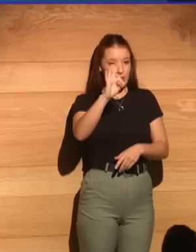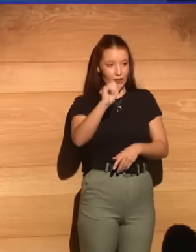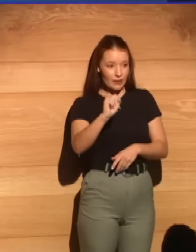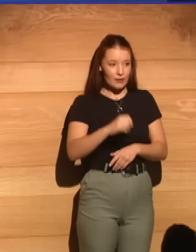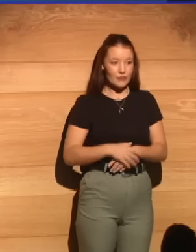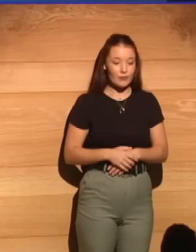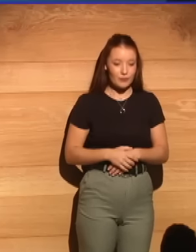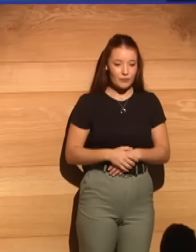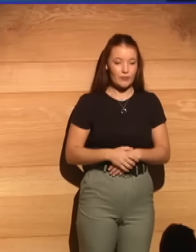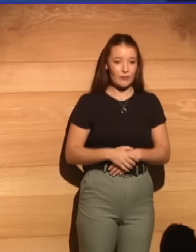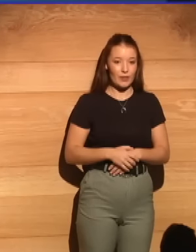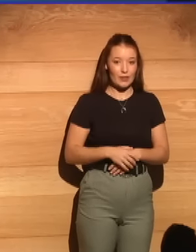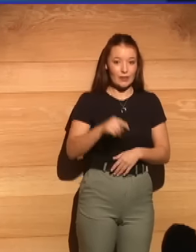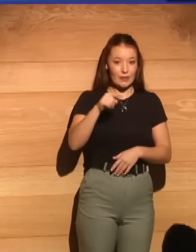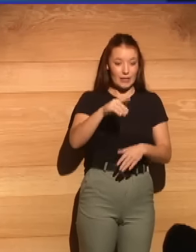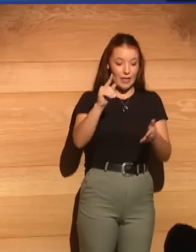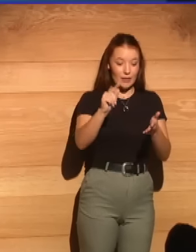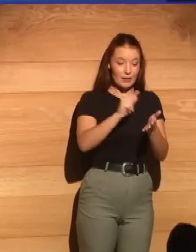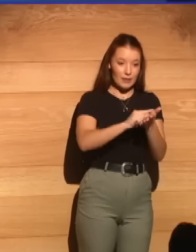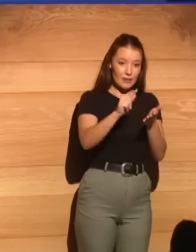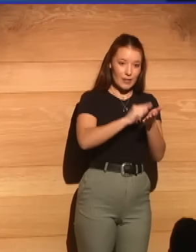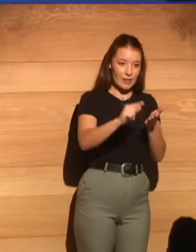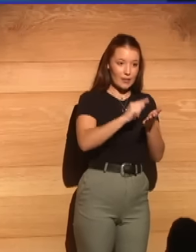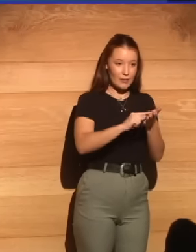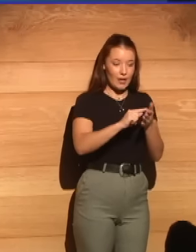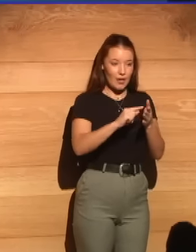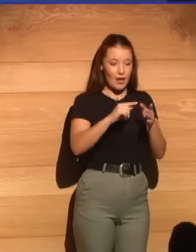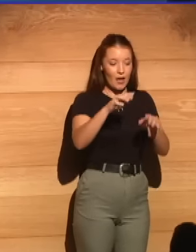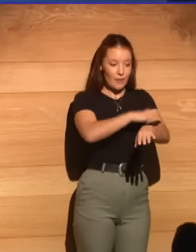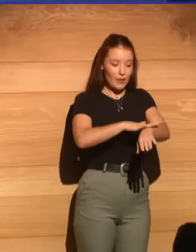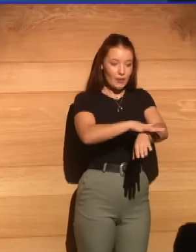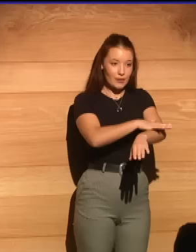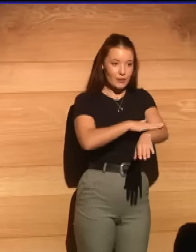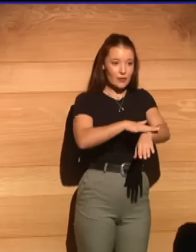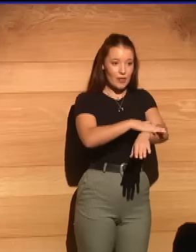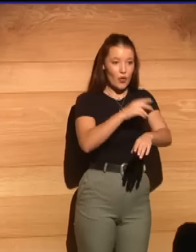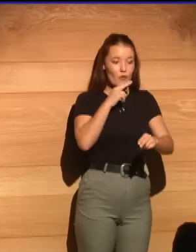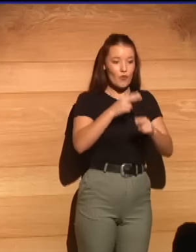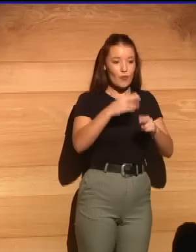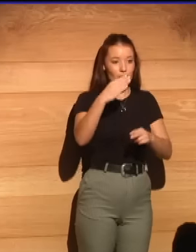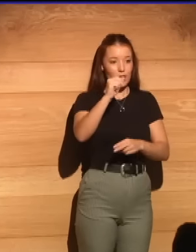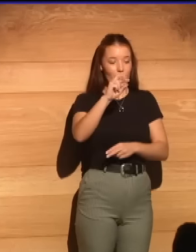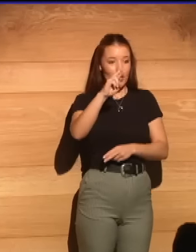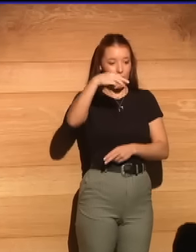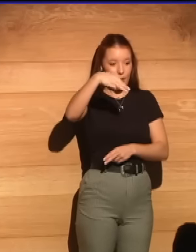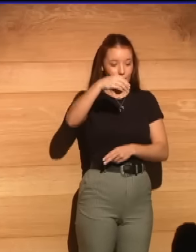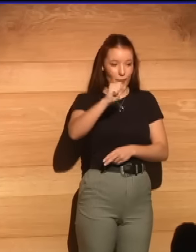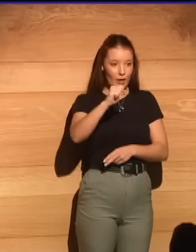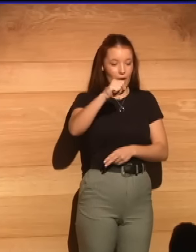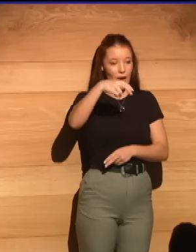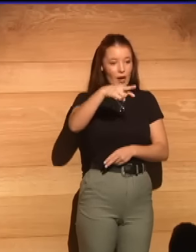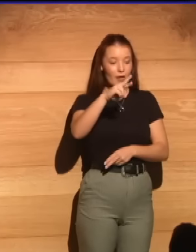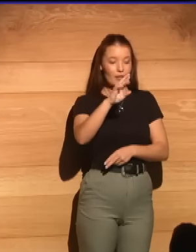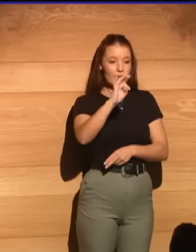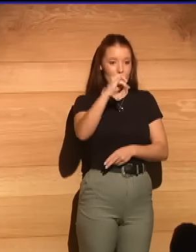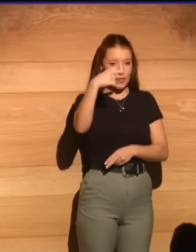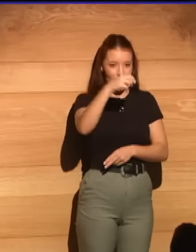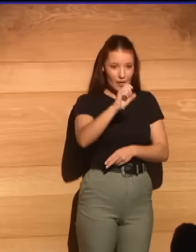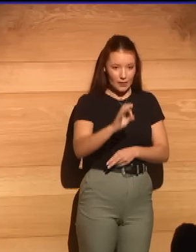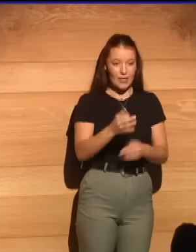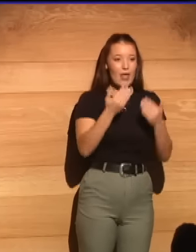de Digitalización e Inteligencia Artificial, Carme Artigas? Bienvenida, Carme. Muchas gracias. Muchísimas gracias por estar